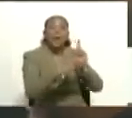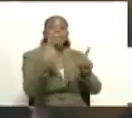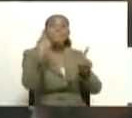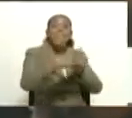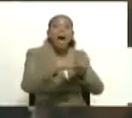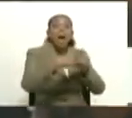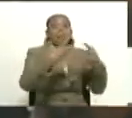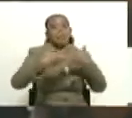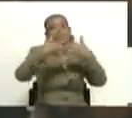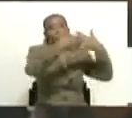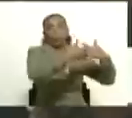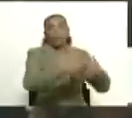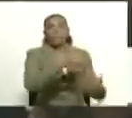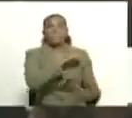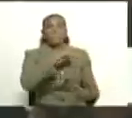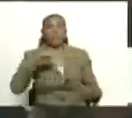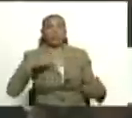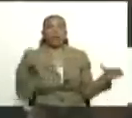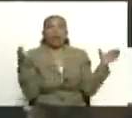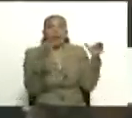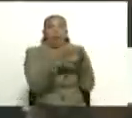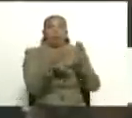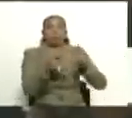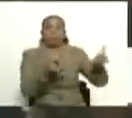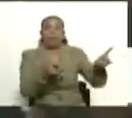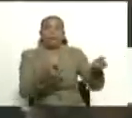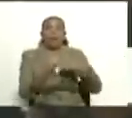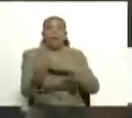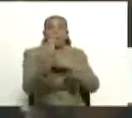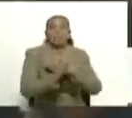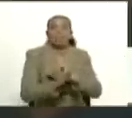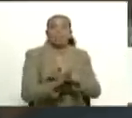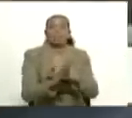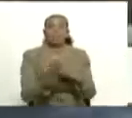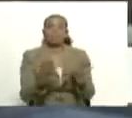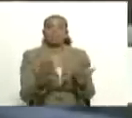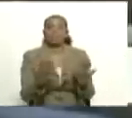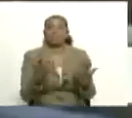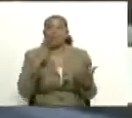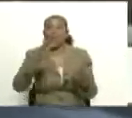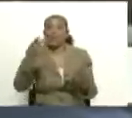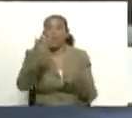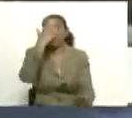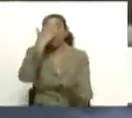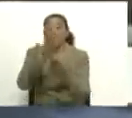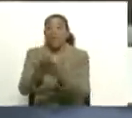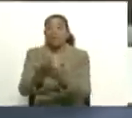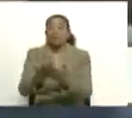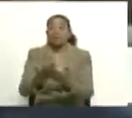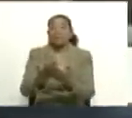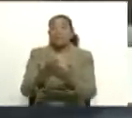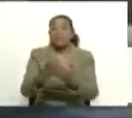sanciones personales y colectivas para amedrentar nuestra posición política frente